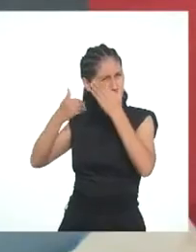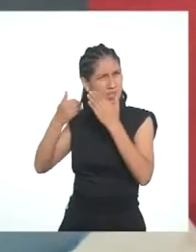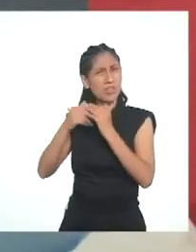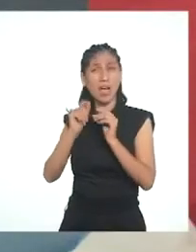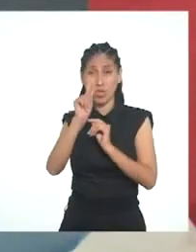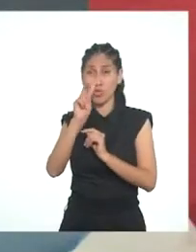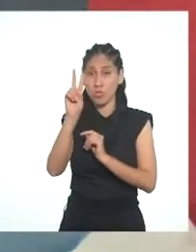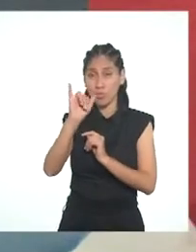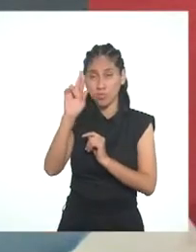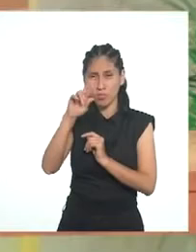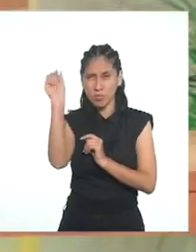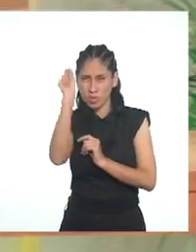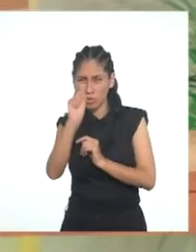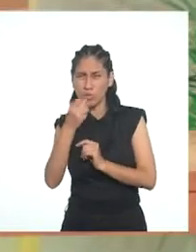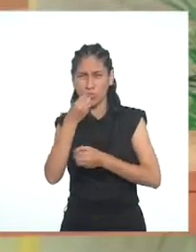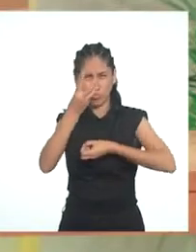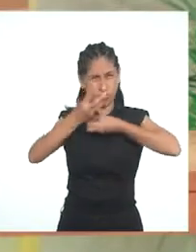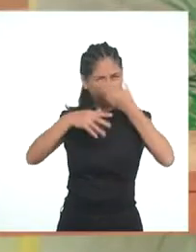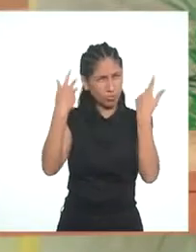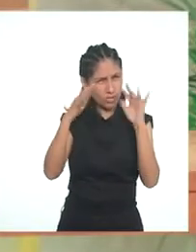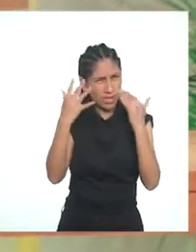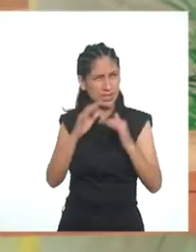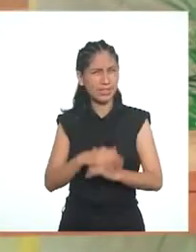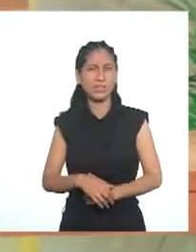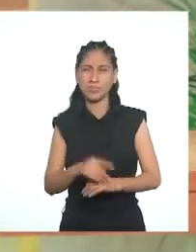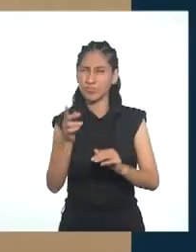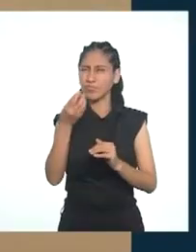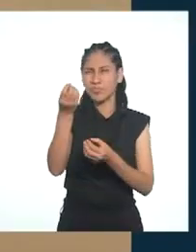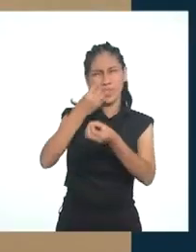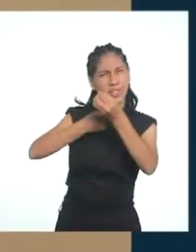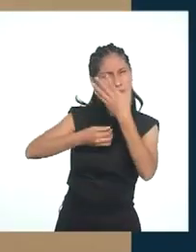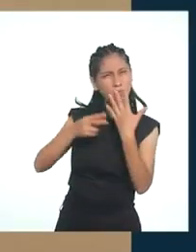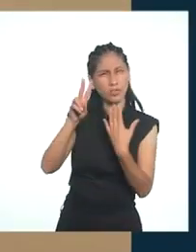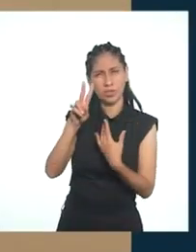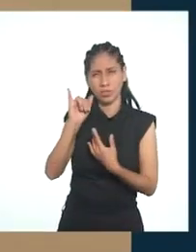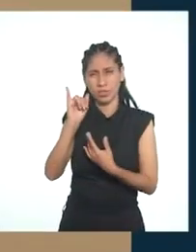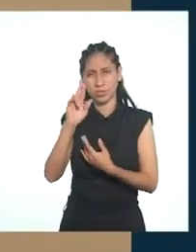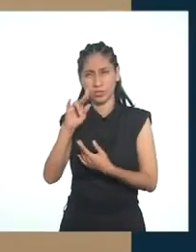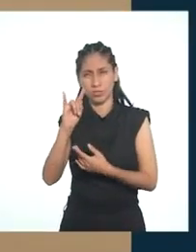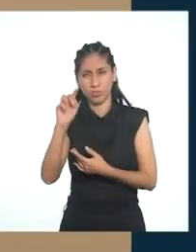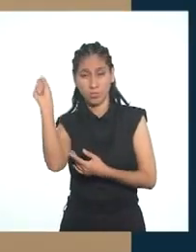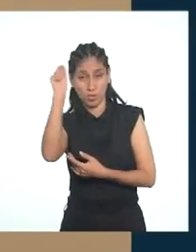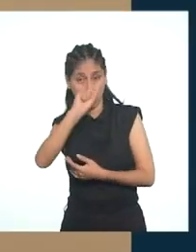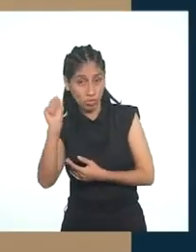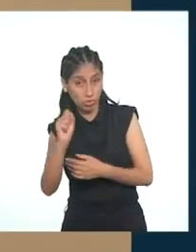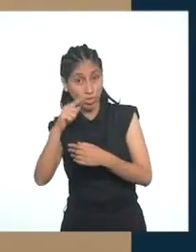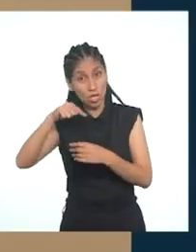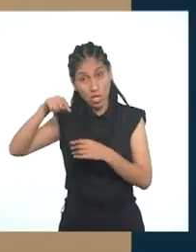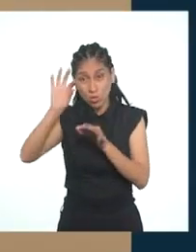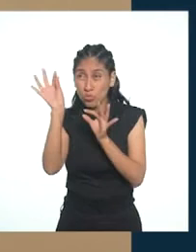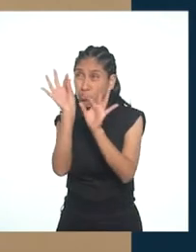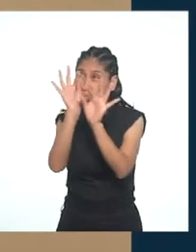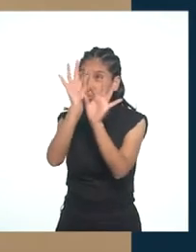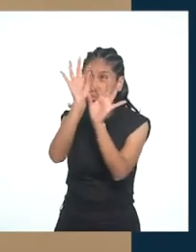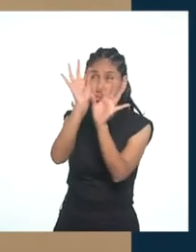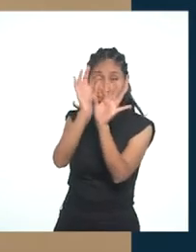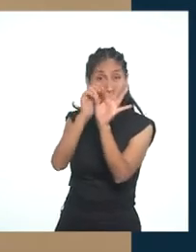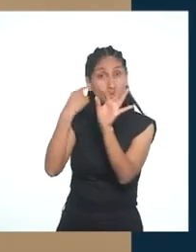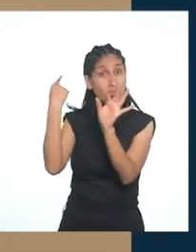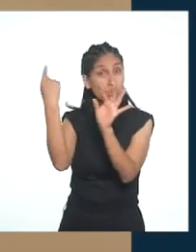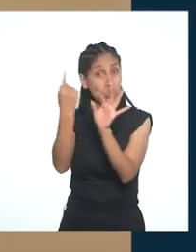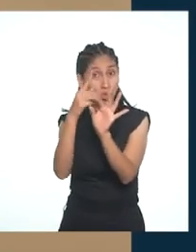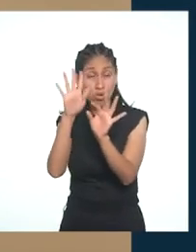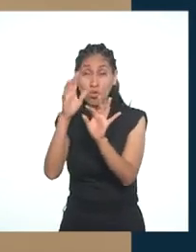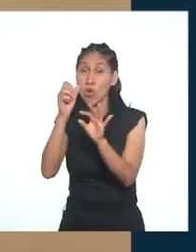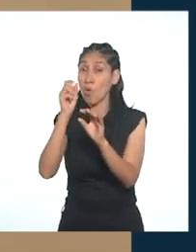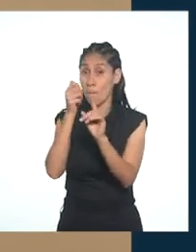¿Saben a cuál nos referimos? Cuéntenos más de los virus, profesora. Los virus no son capaces de producir su propia